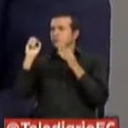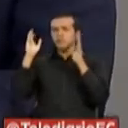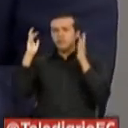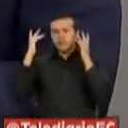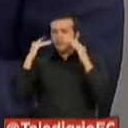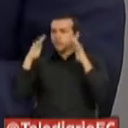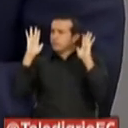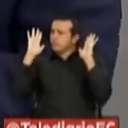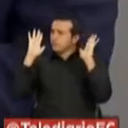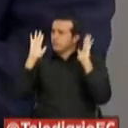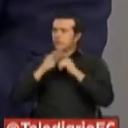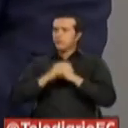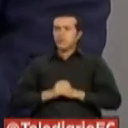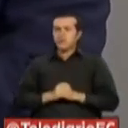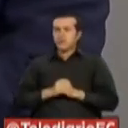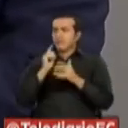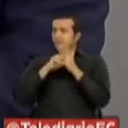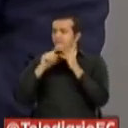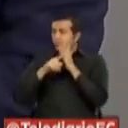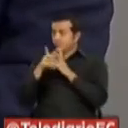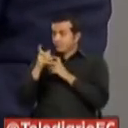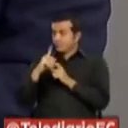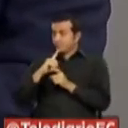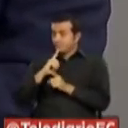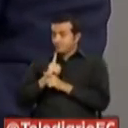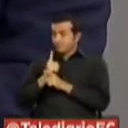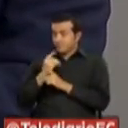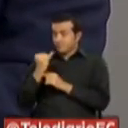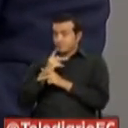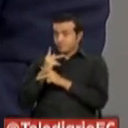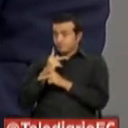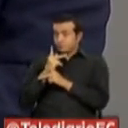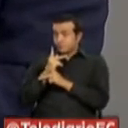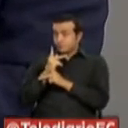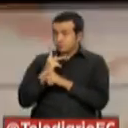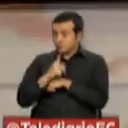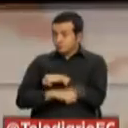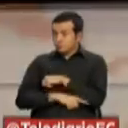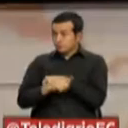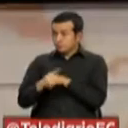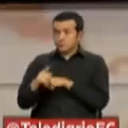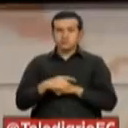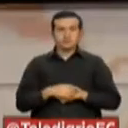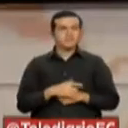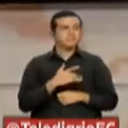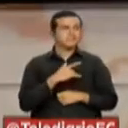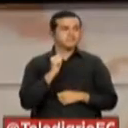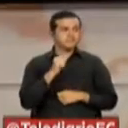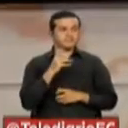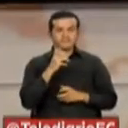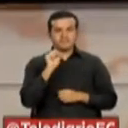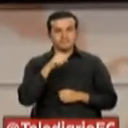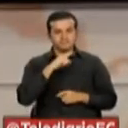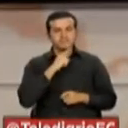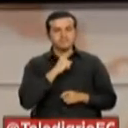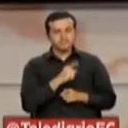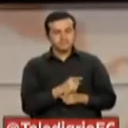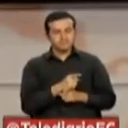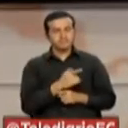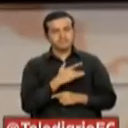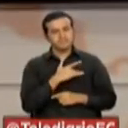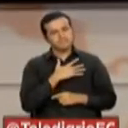civil administrativo, ¿a eso aspira usted que llegue este actual Consejo de Participación? Mire, lamentablemente sí. ¿Y por qué lo